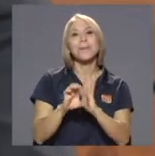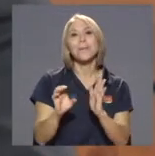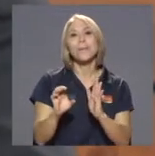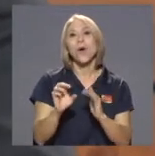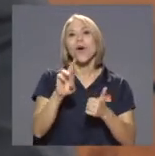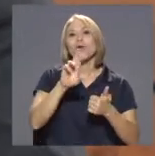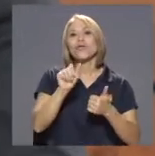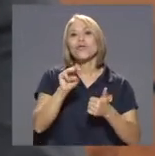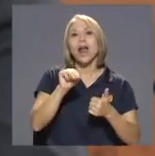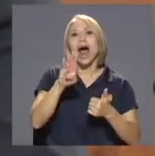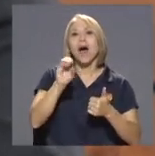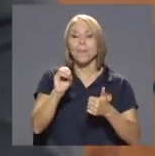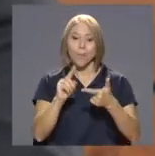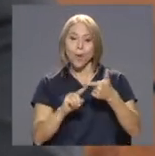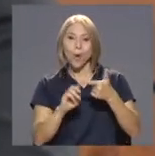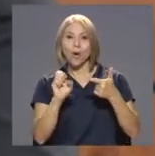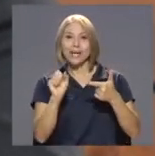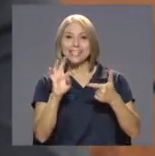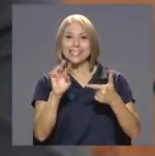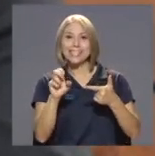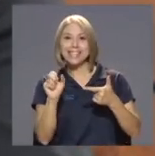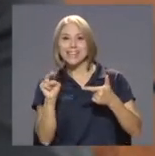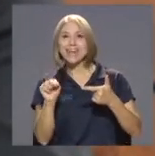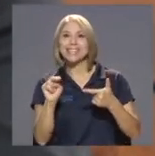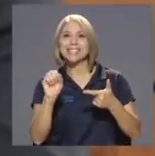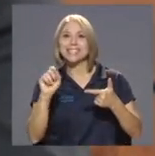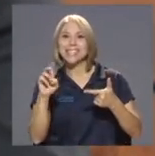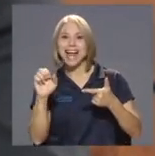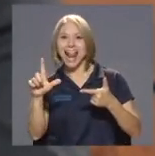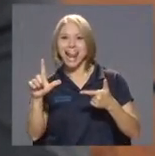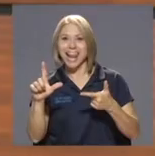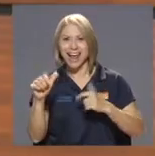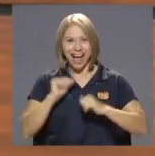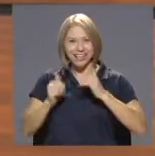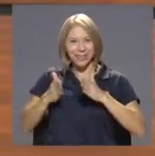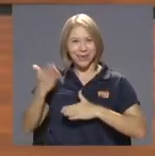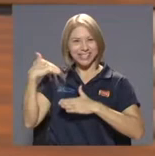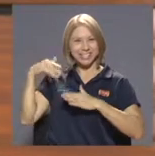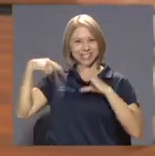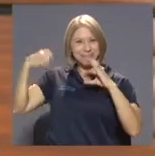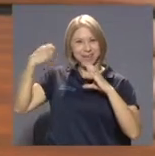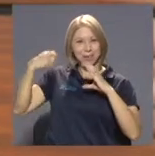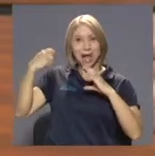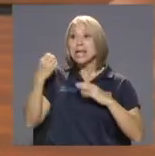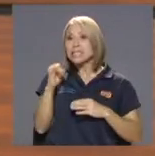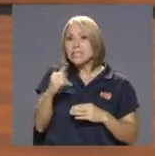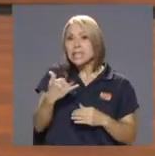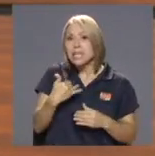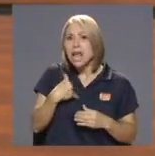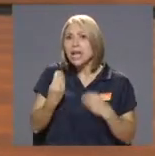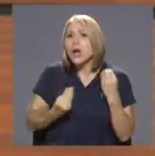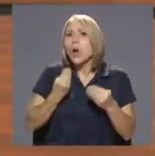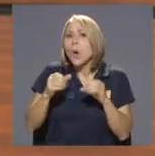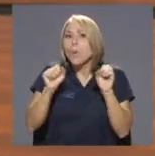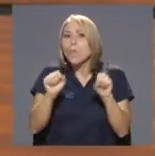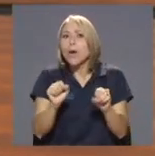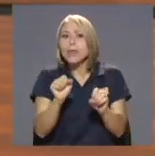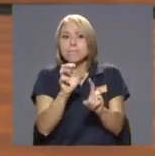Rambo o un Steven Seagal. Si lo tiene, ¿cómo hace para retenerlo? Porque eso pasa por la plata, y todos sabemos